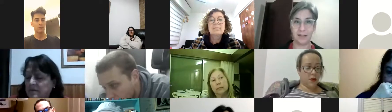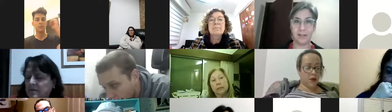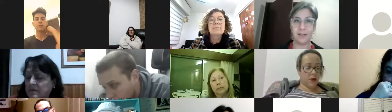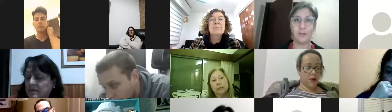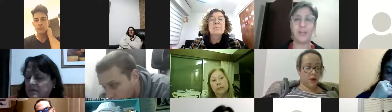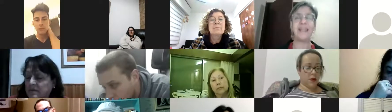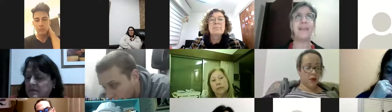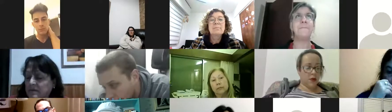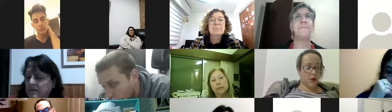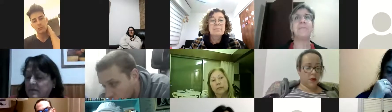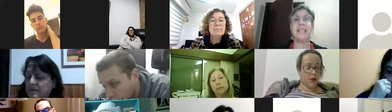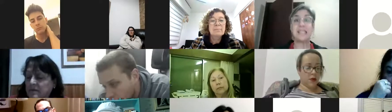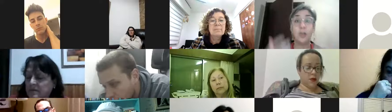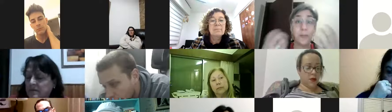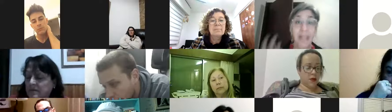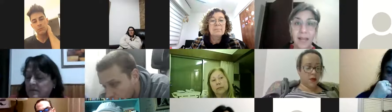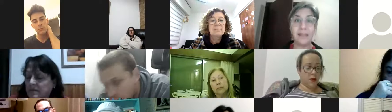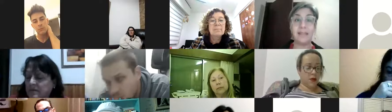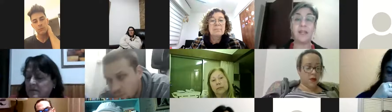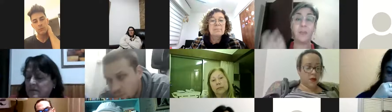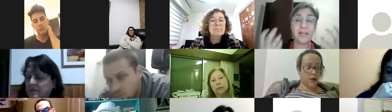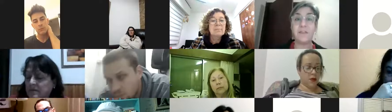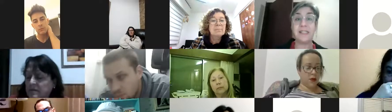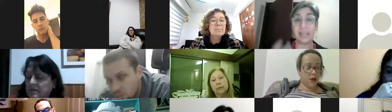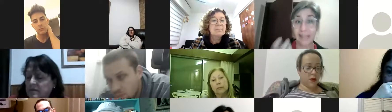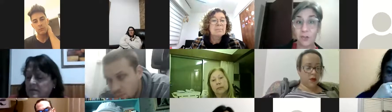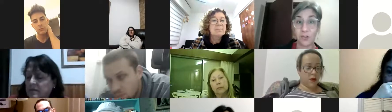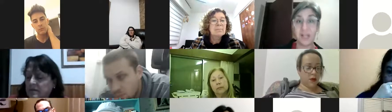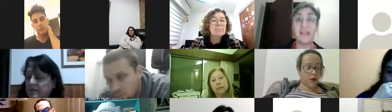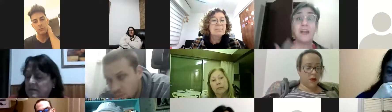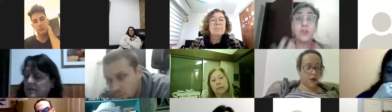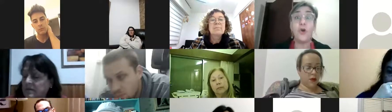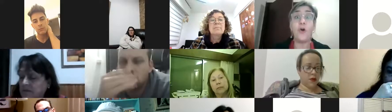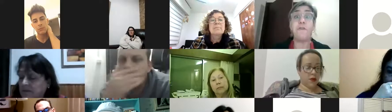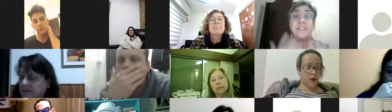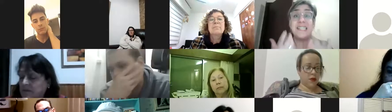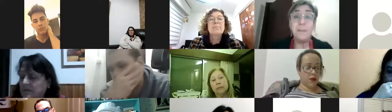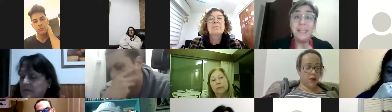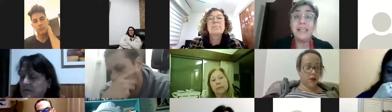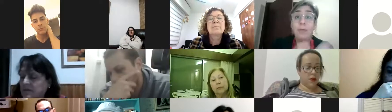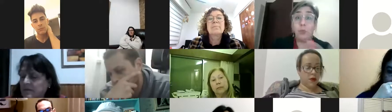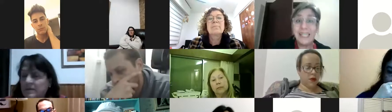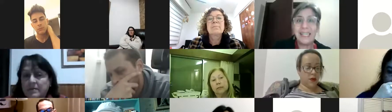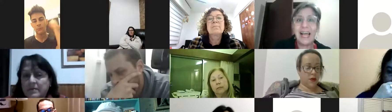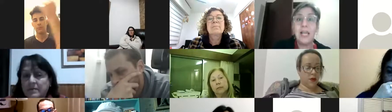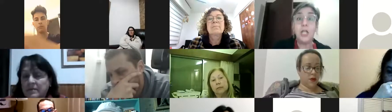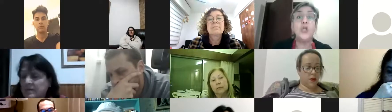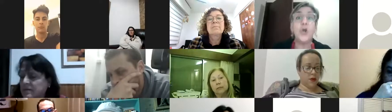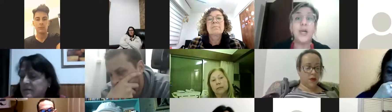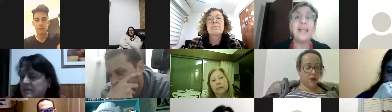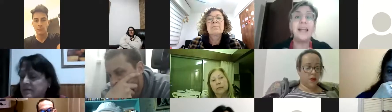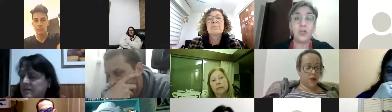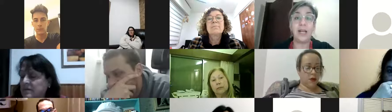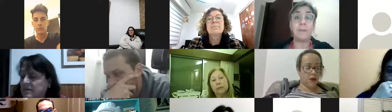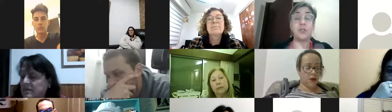hace. Y hacerlo bien, testeando para sífilis y tratando, o sea, dándolo oficialmente en la mutualista, y